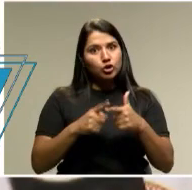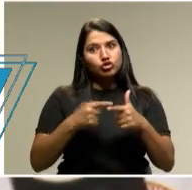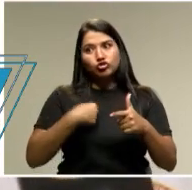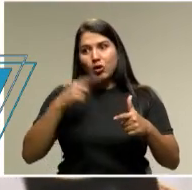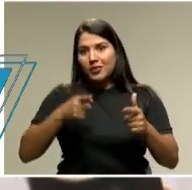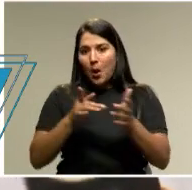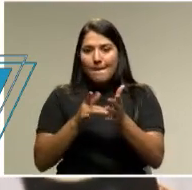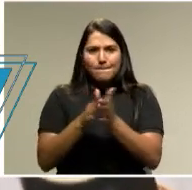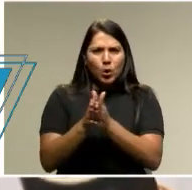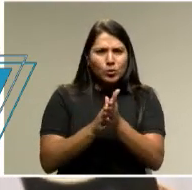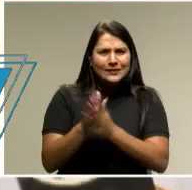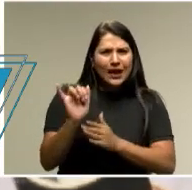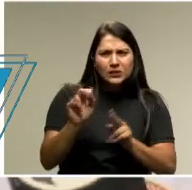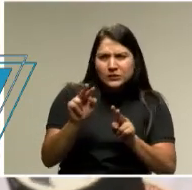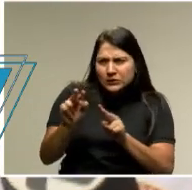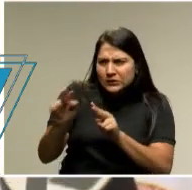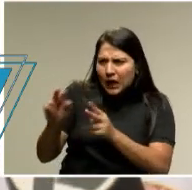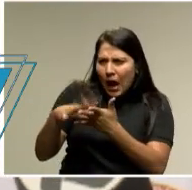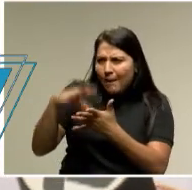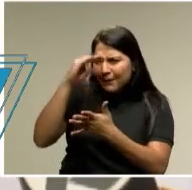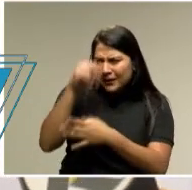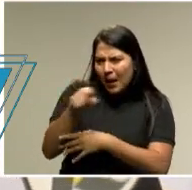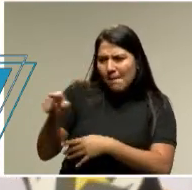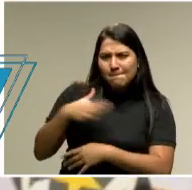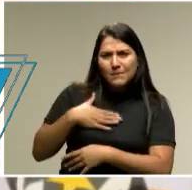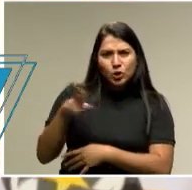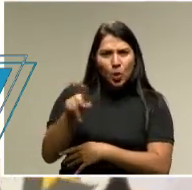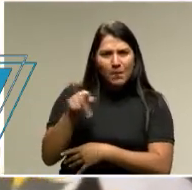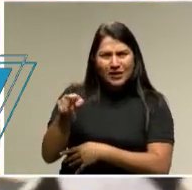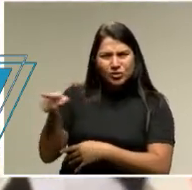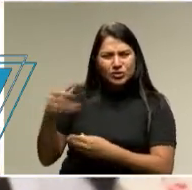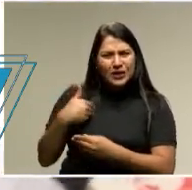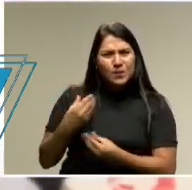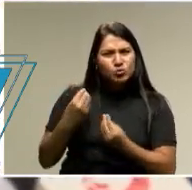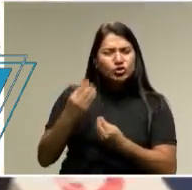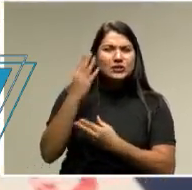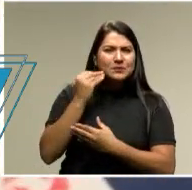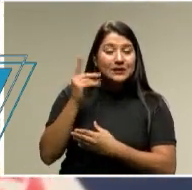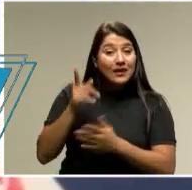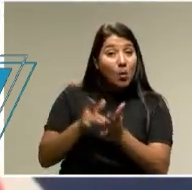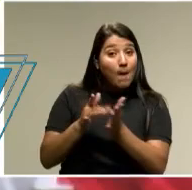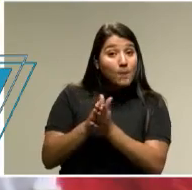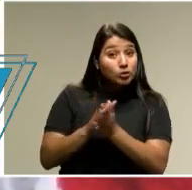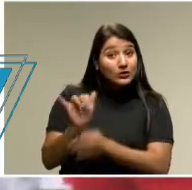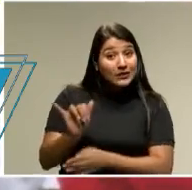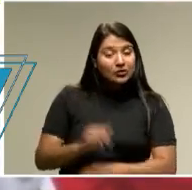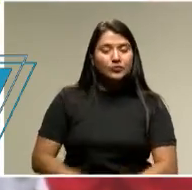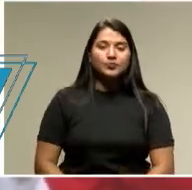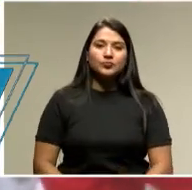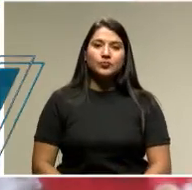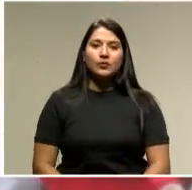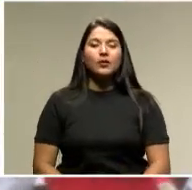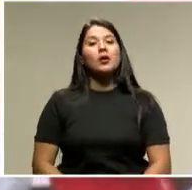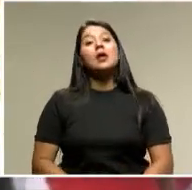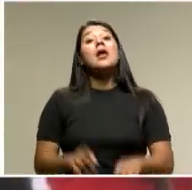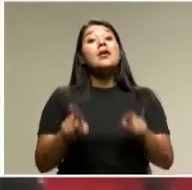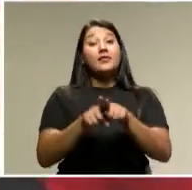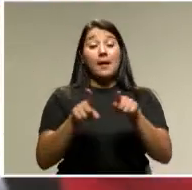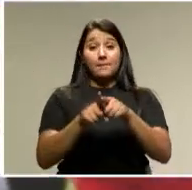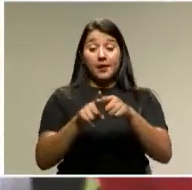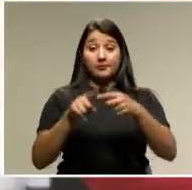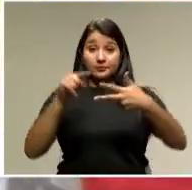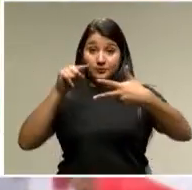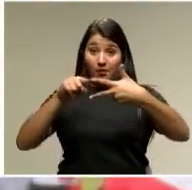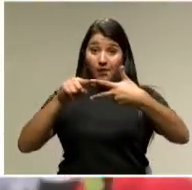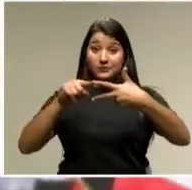provecho a eso, aprender de todos, que son jugadores de gran experiencia y hay que aprovechar eso, ¿verdad? Por encima de Alpizar tendrá